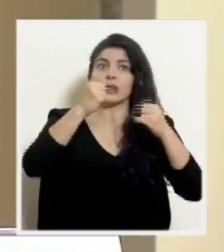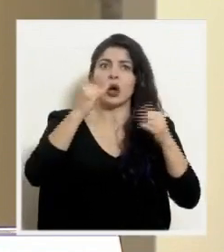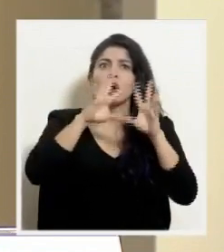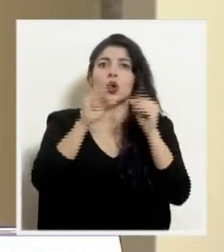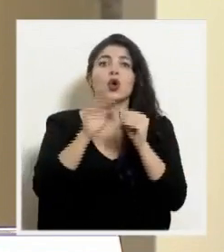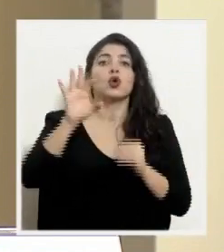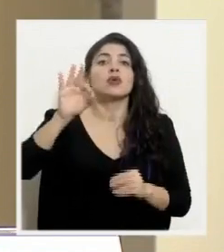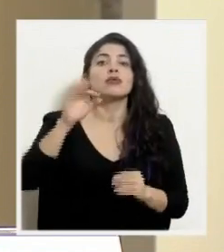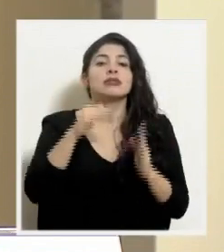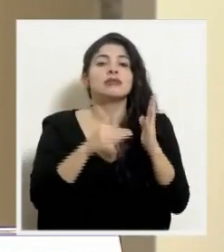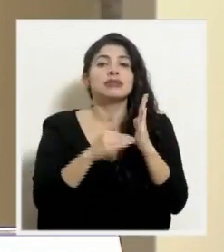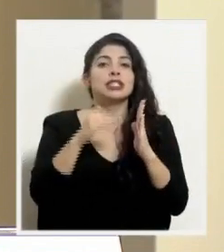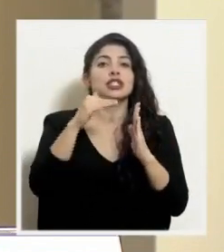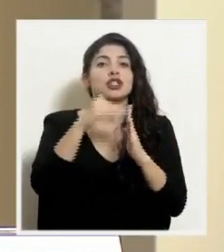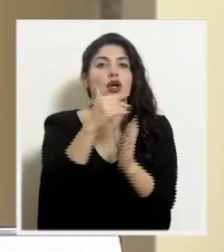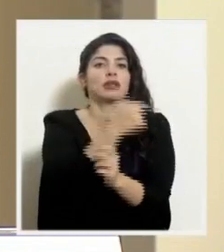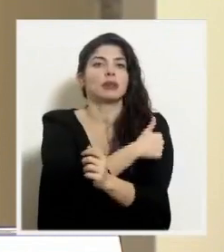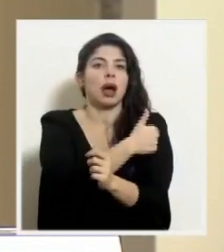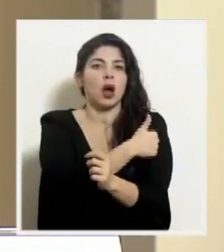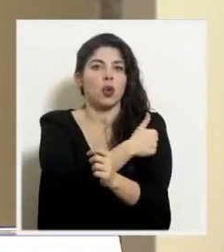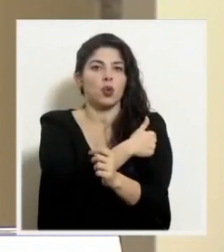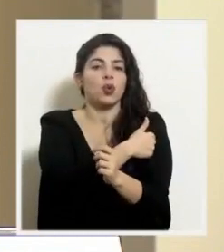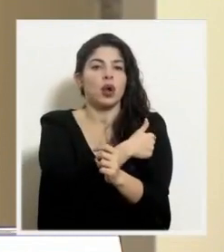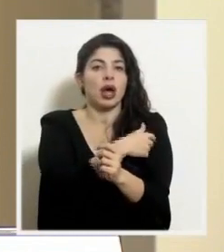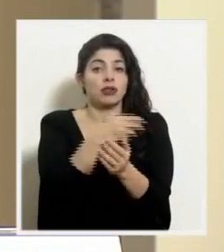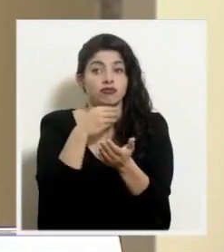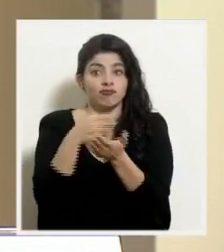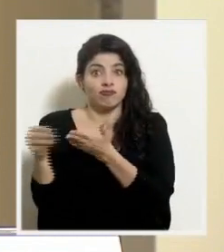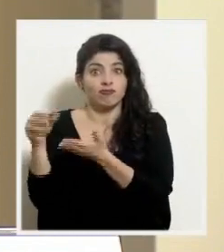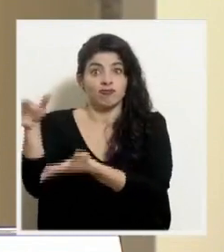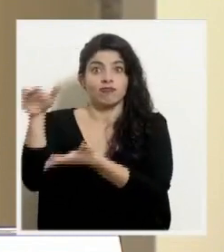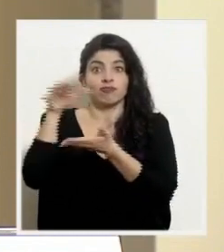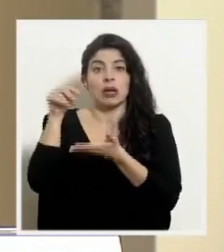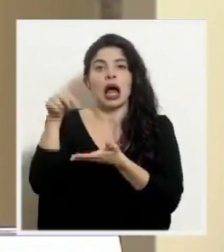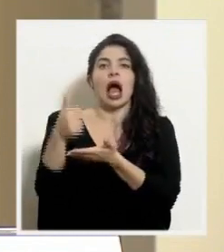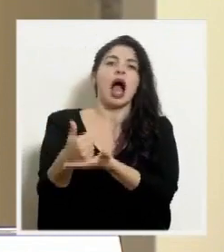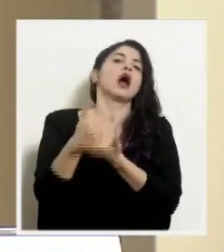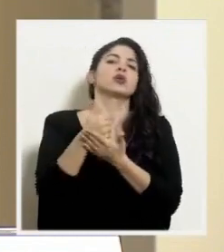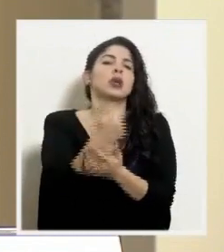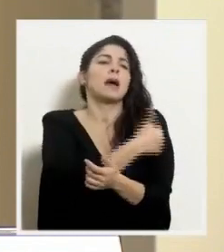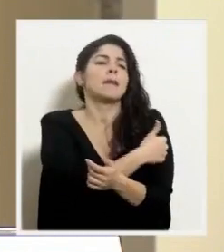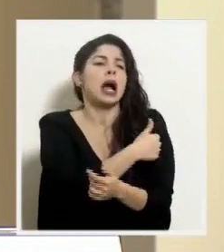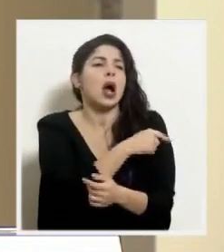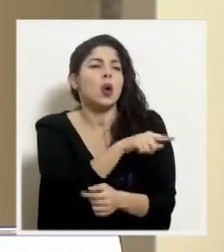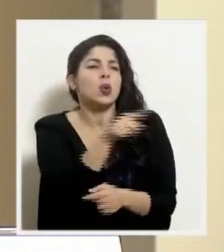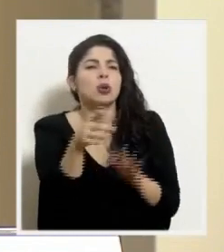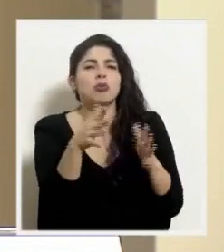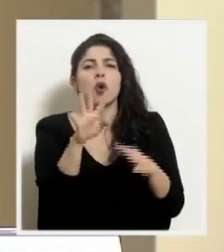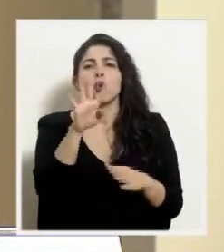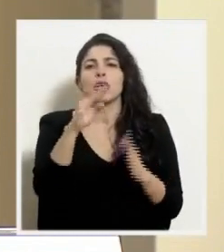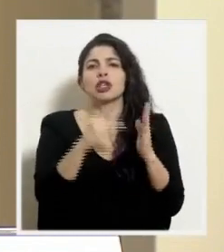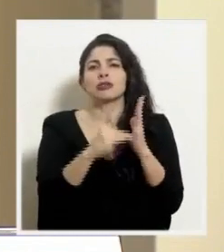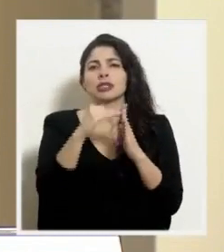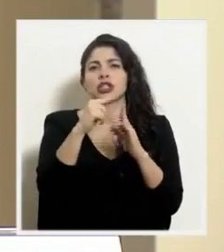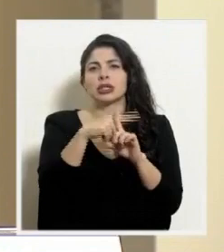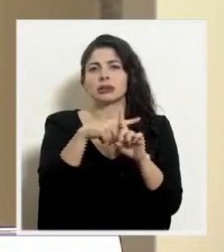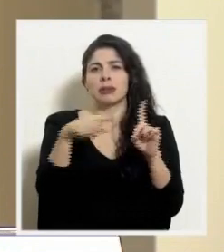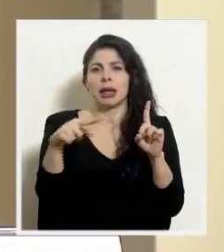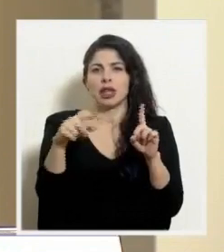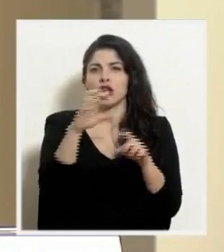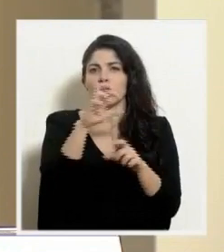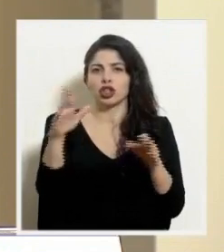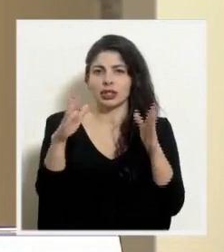9 millones de dosis de vacunas que nos va a permitir vacunar aproximadamente a 4,5 millones